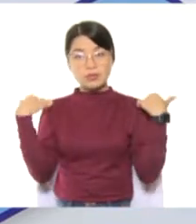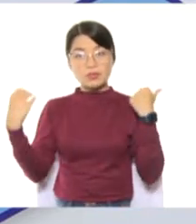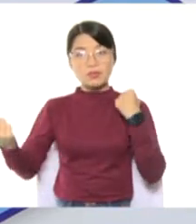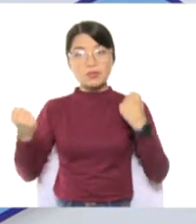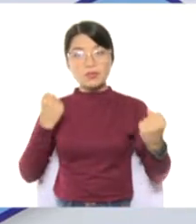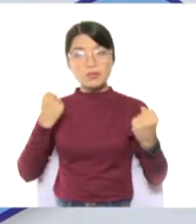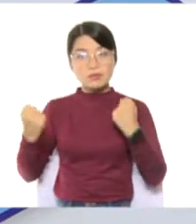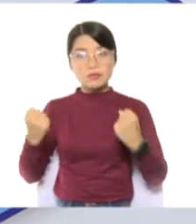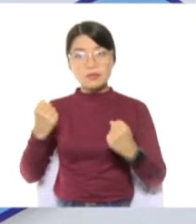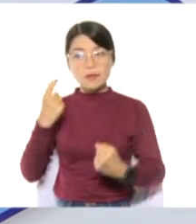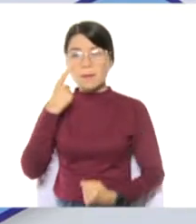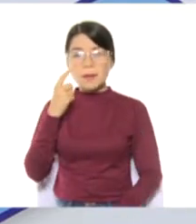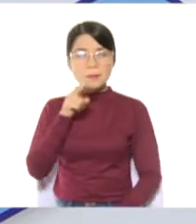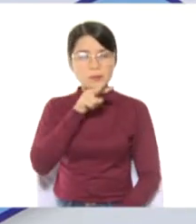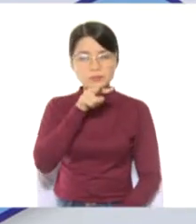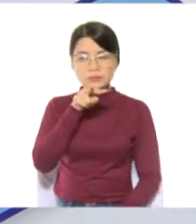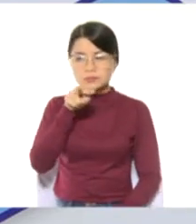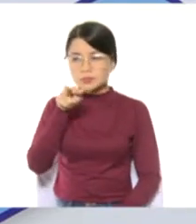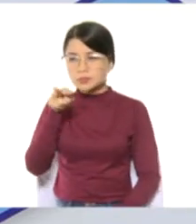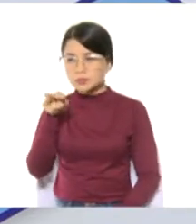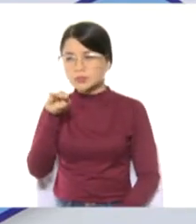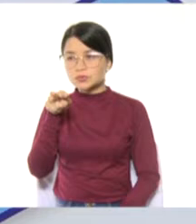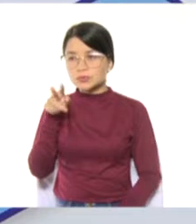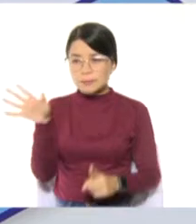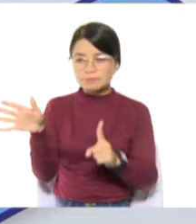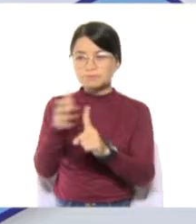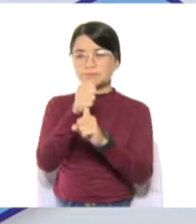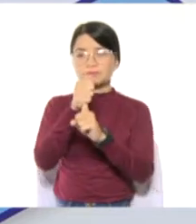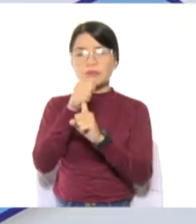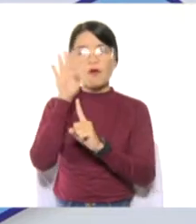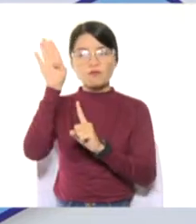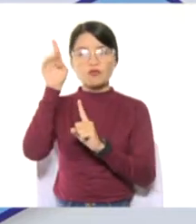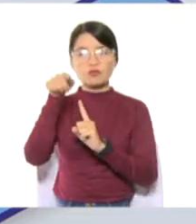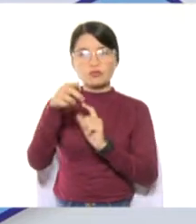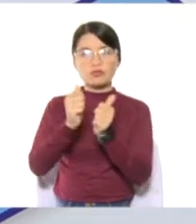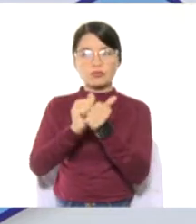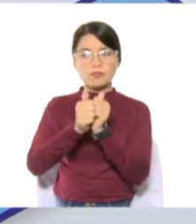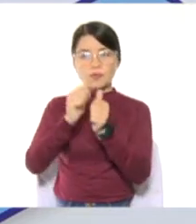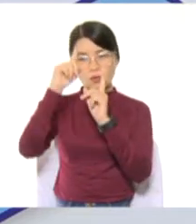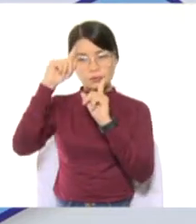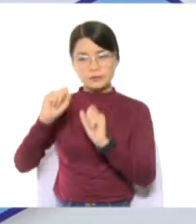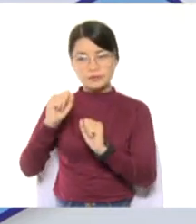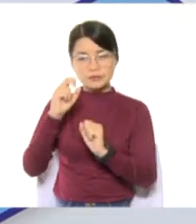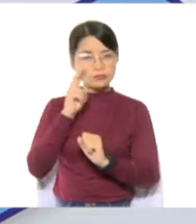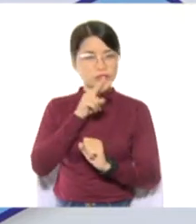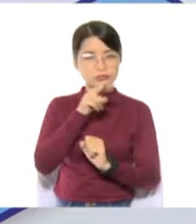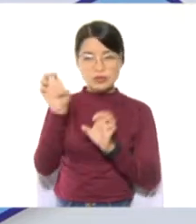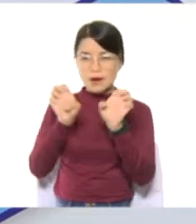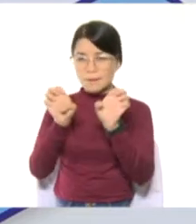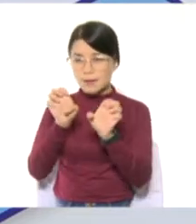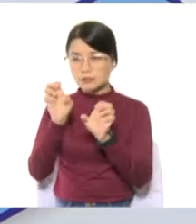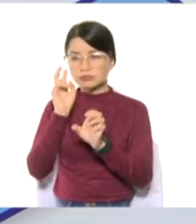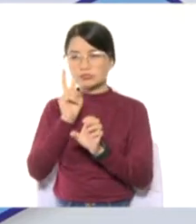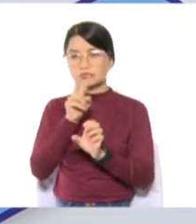para captar posibles futuros atletas. Ojo, eso es en las instituciones educativas de